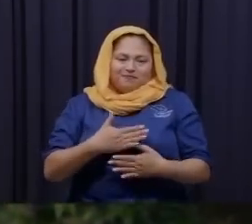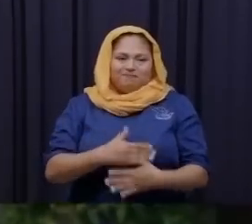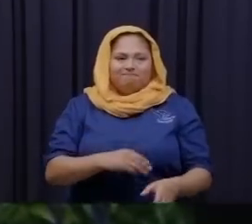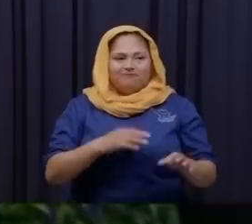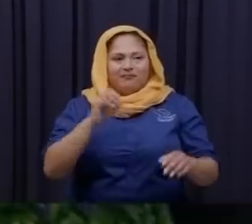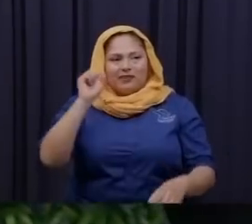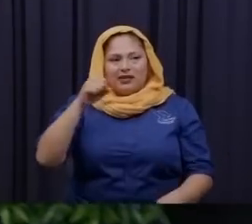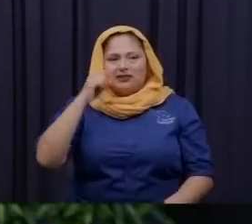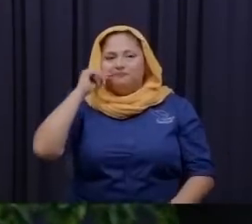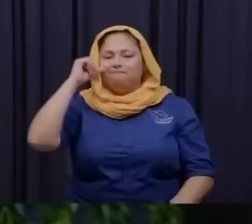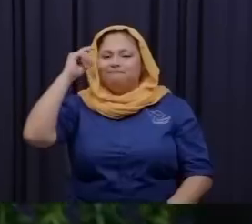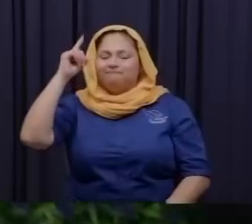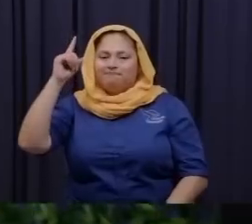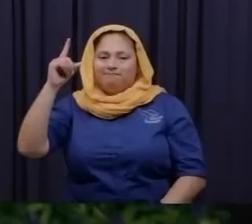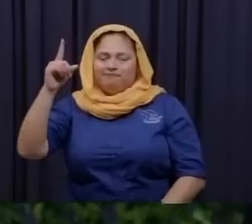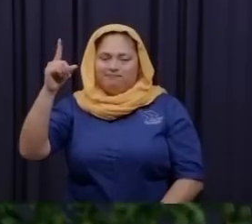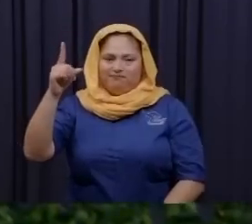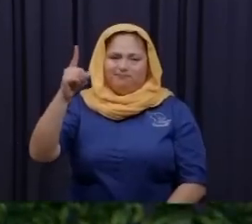Sí, Señor.